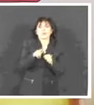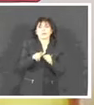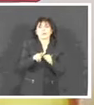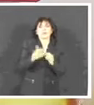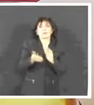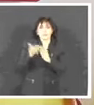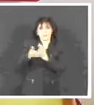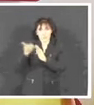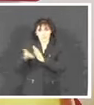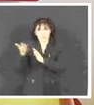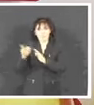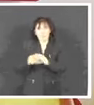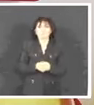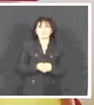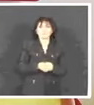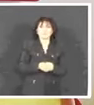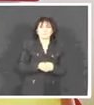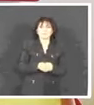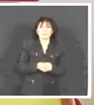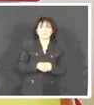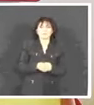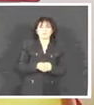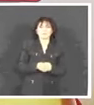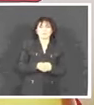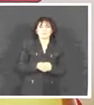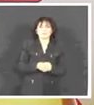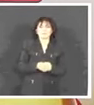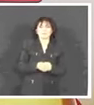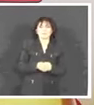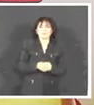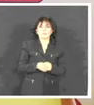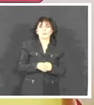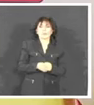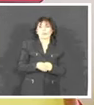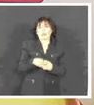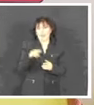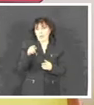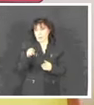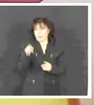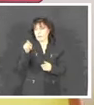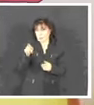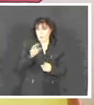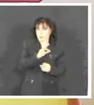Y que, no, ahí donde sea posible. Donde no, claro que no.